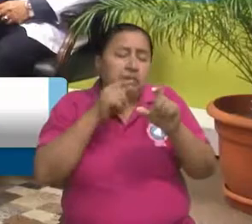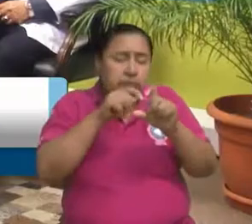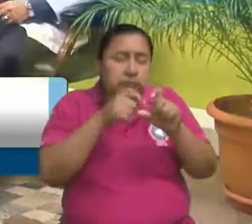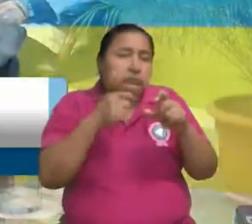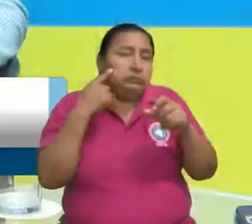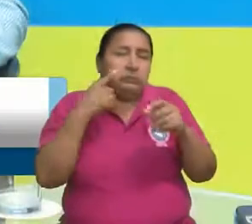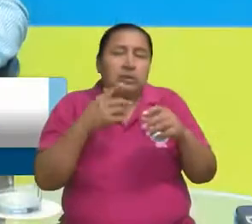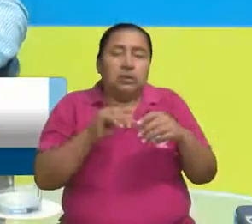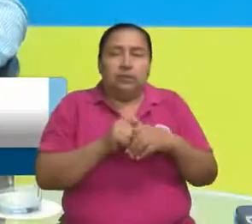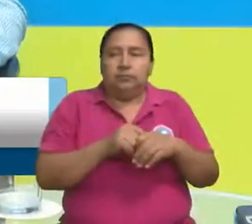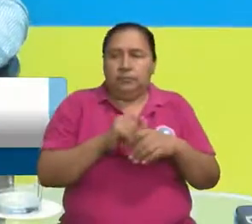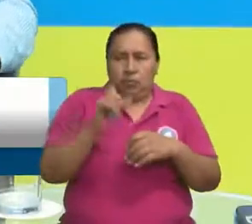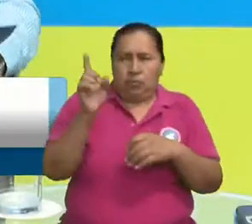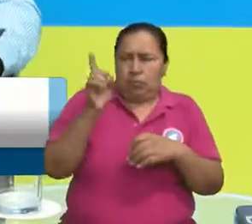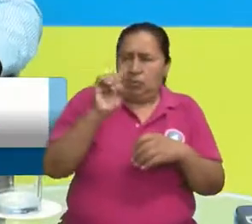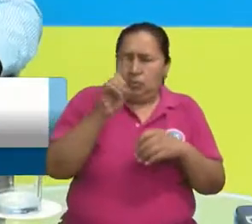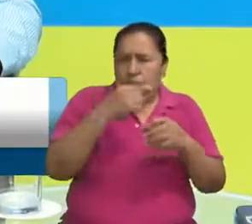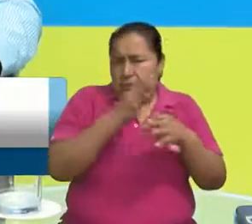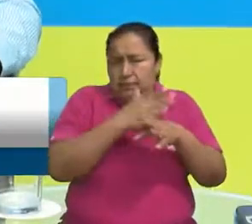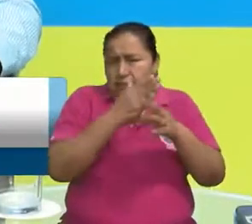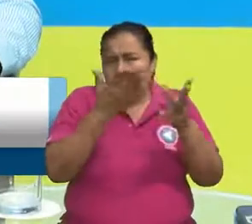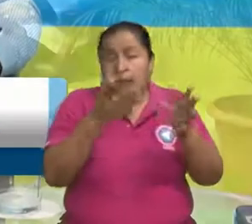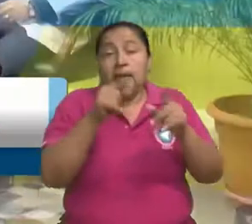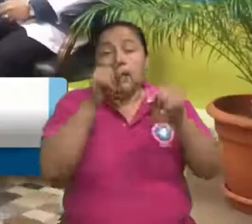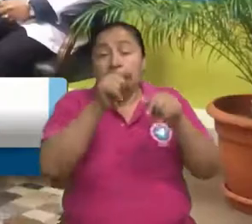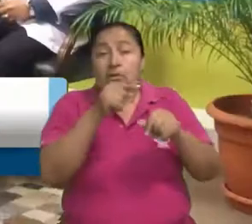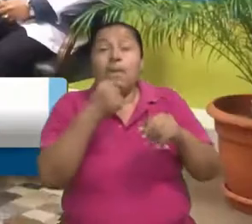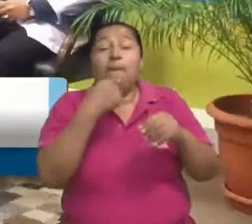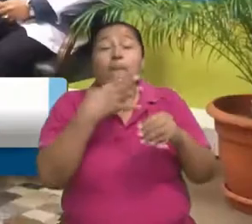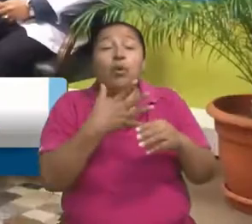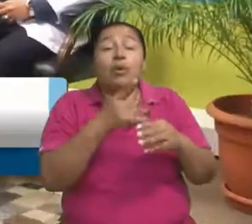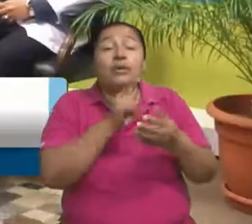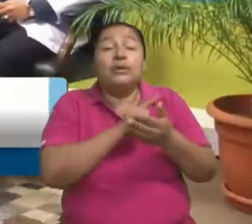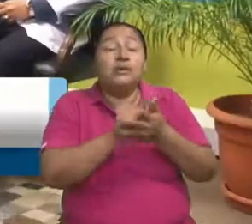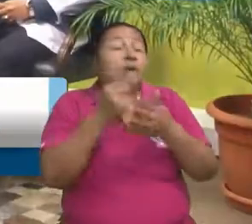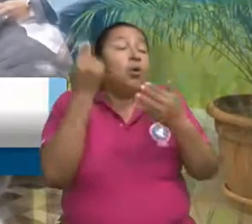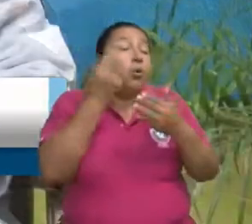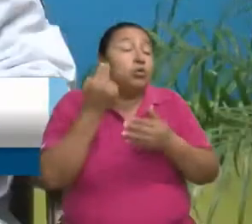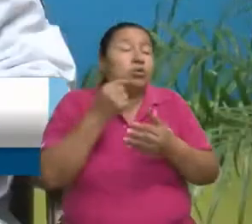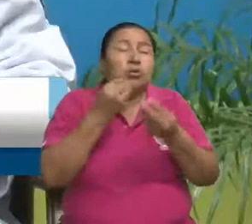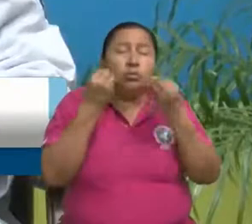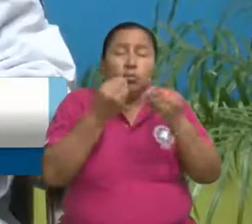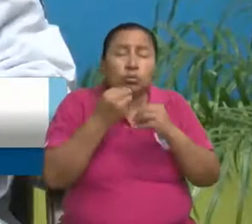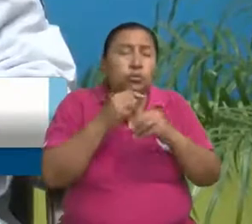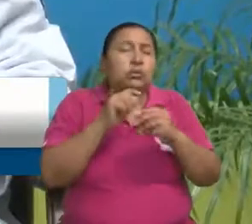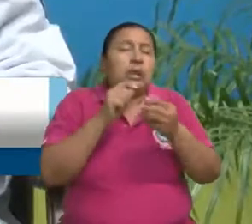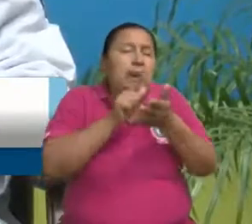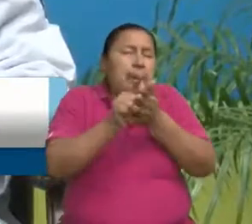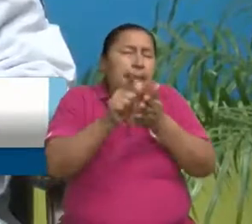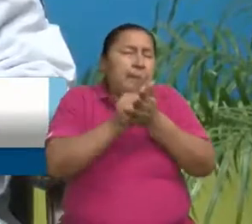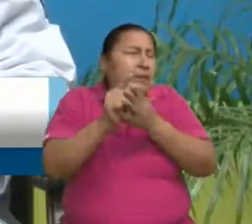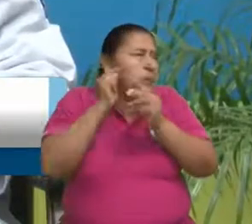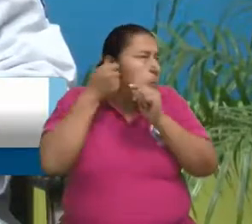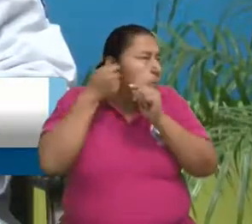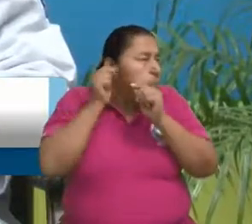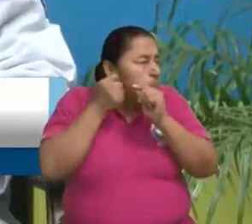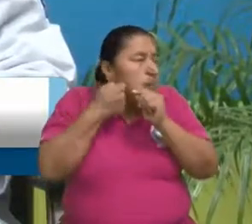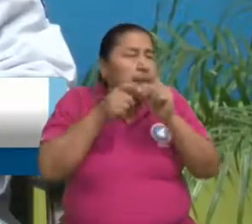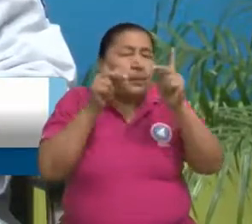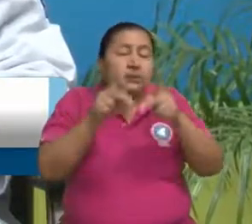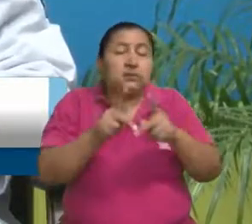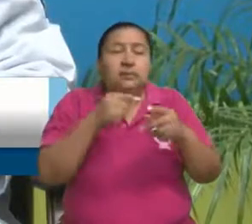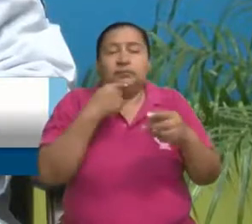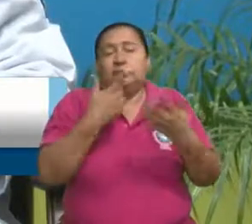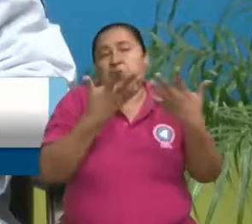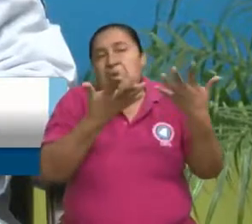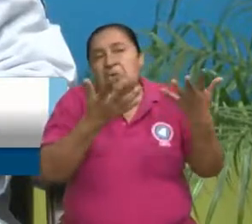oreja. Al contrario. Eso es por un exceso de manipulación del oído. ¿Ves? Ya